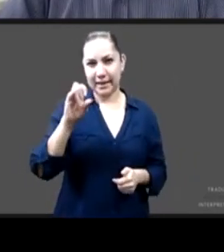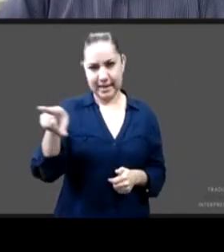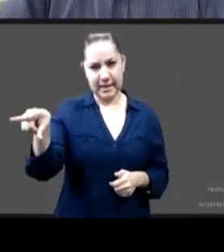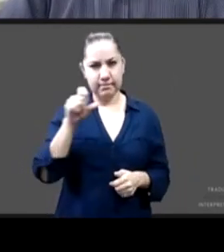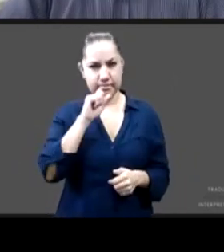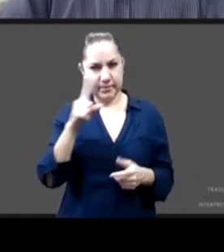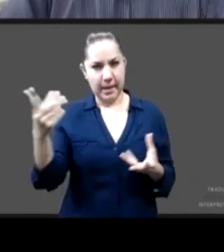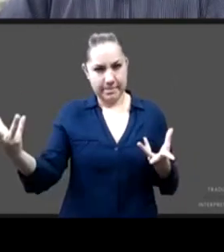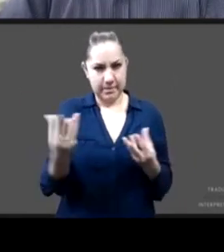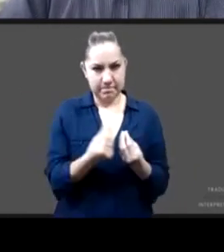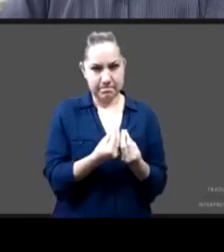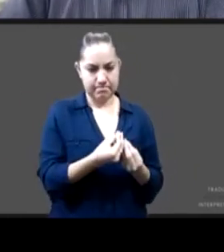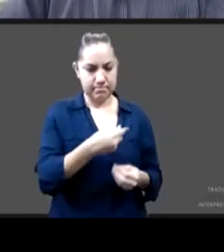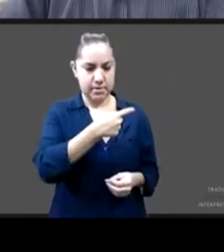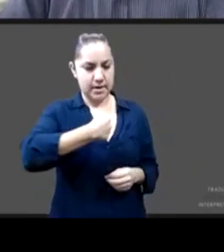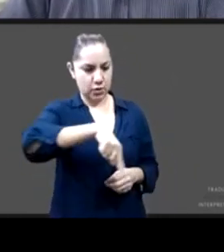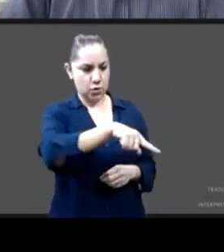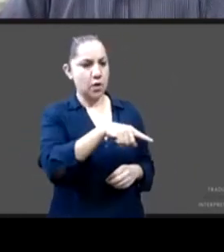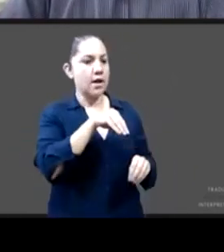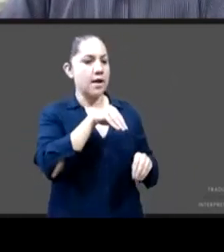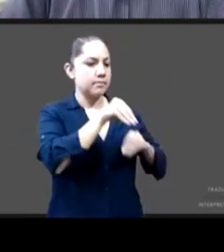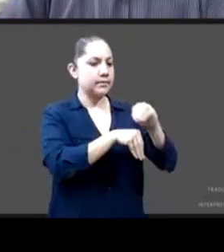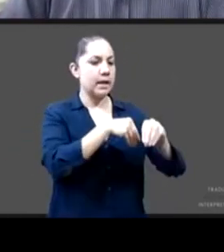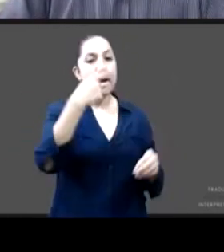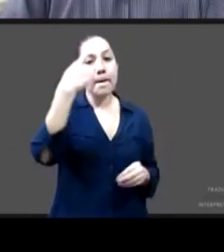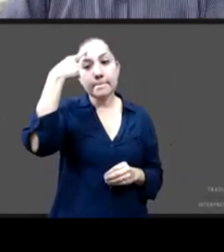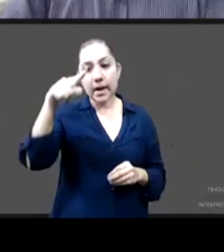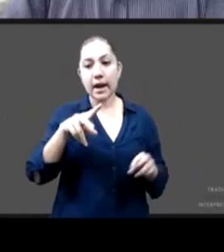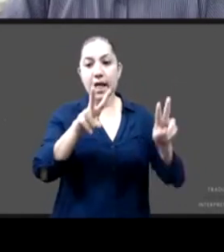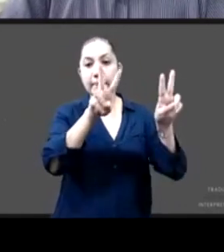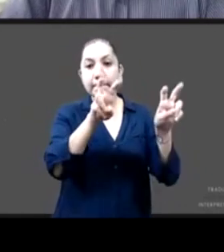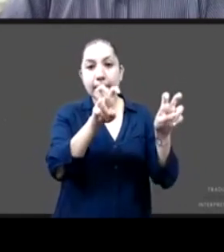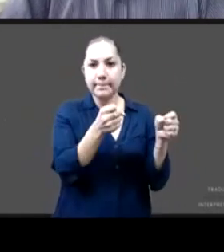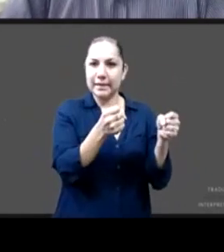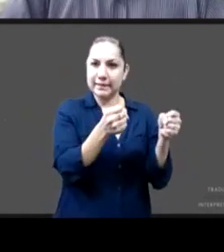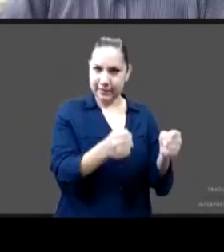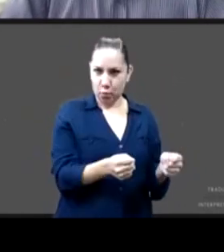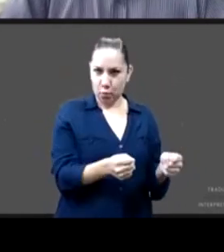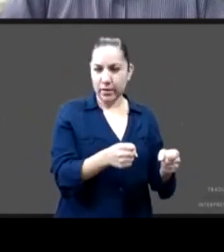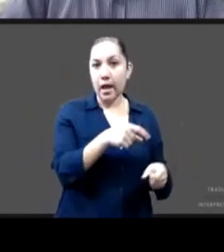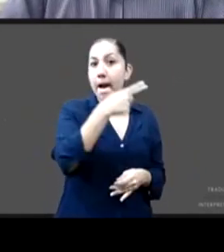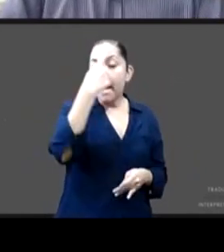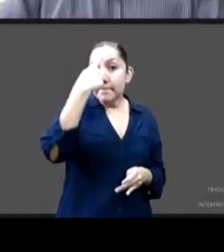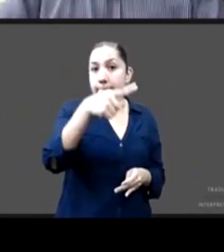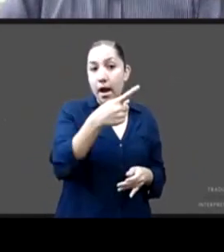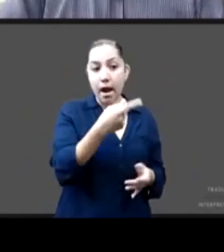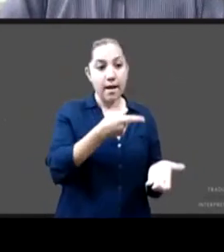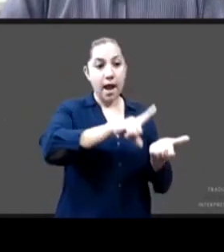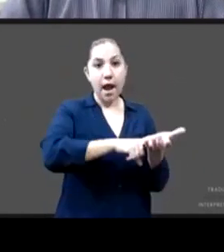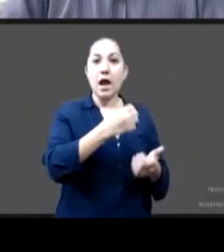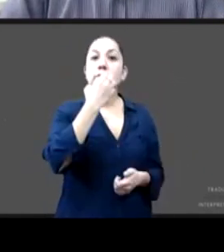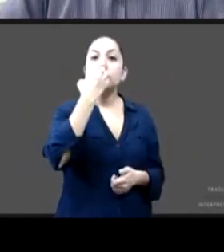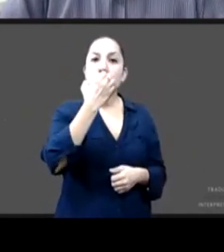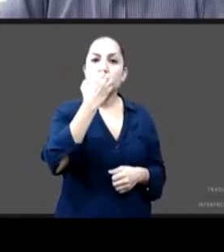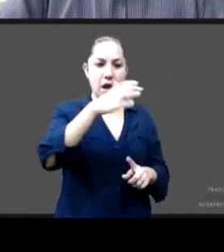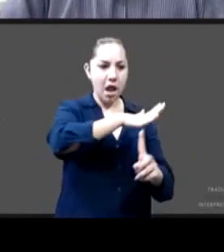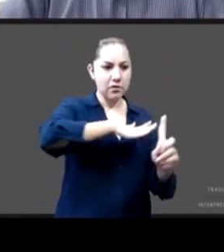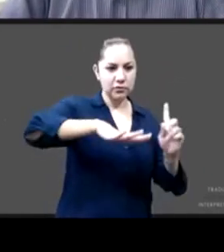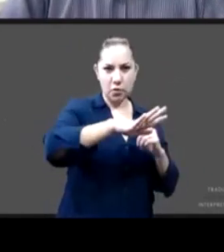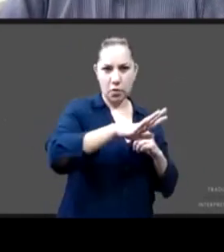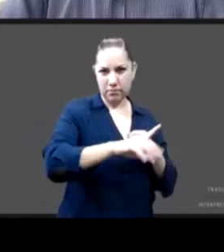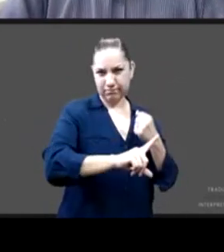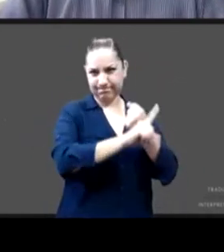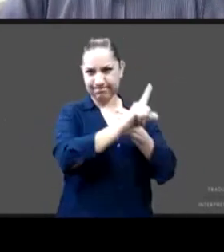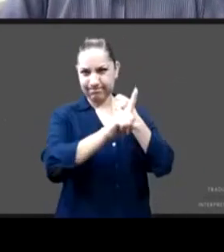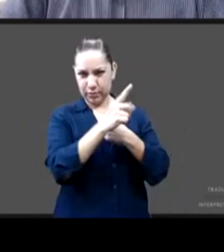seguridad, o más bien contra la violencia en el ámbito escolar, se llama Entornos Escolares Seguros, y